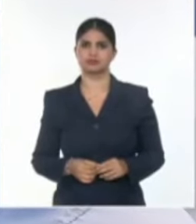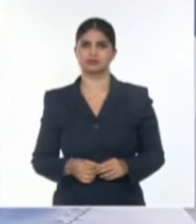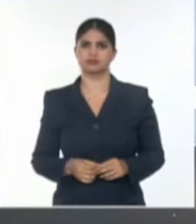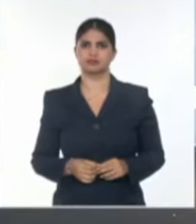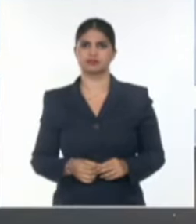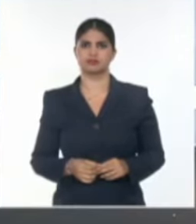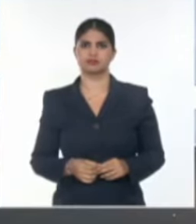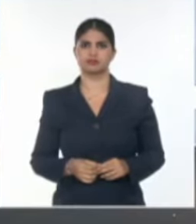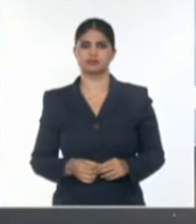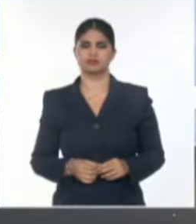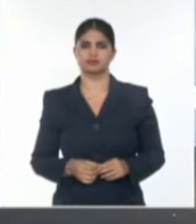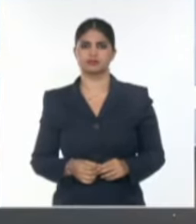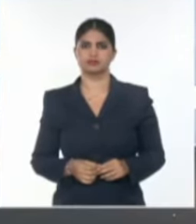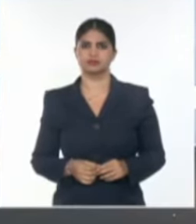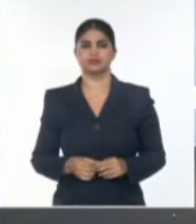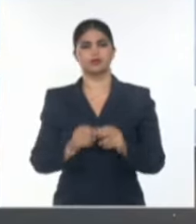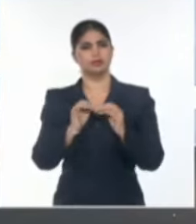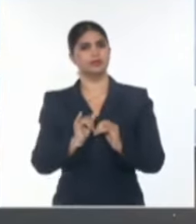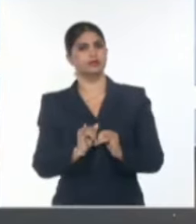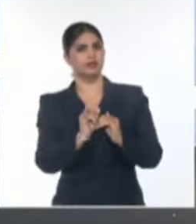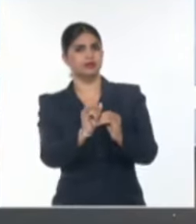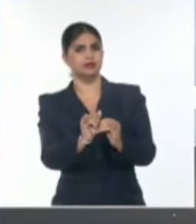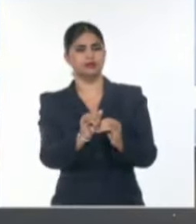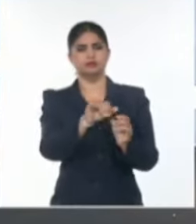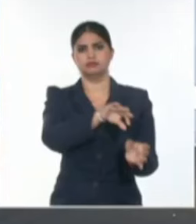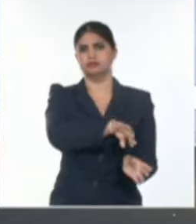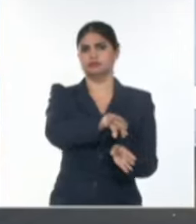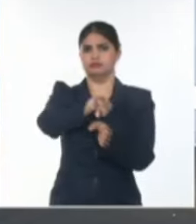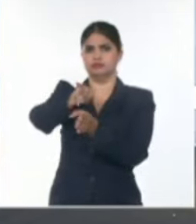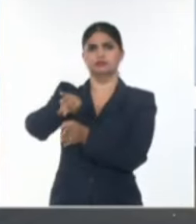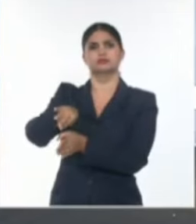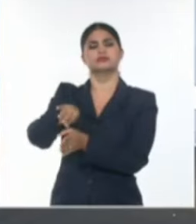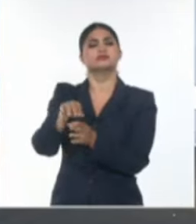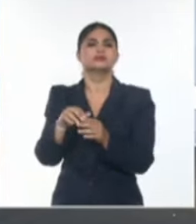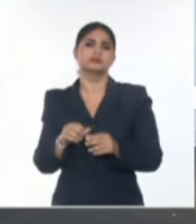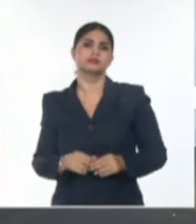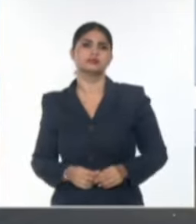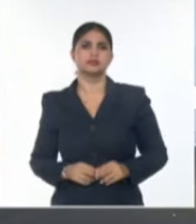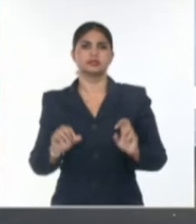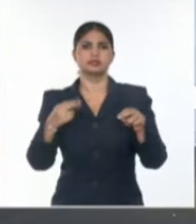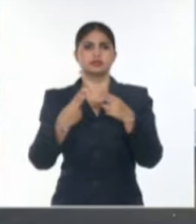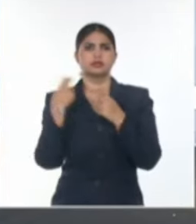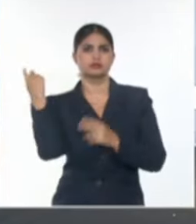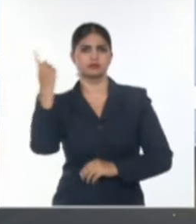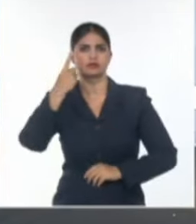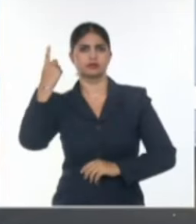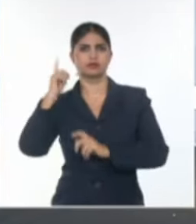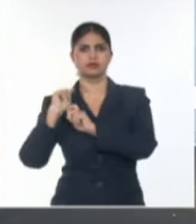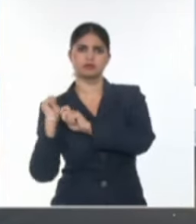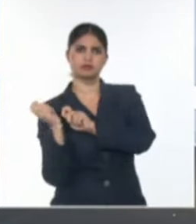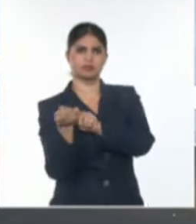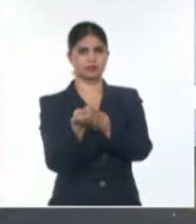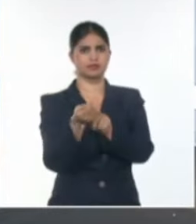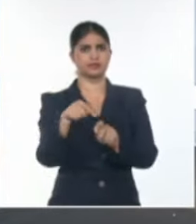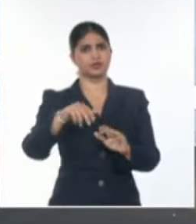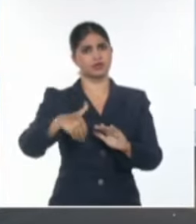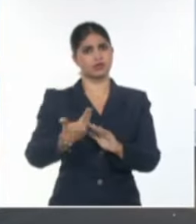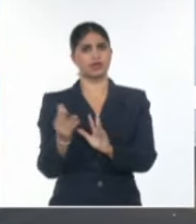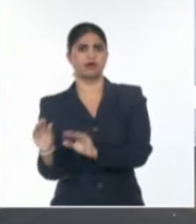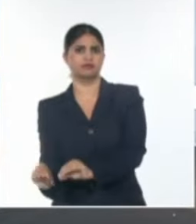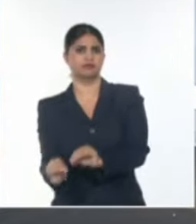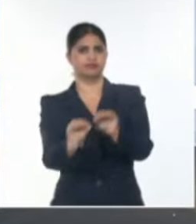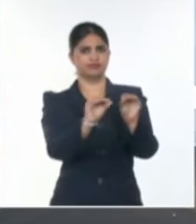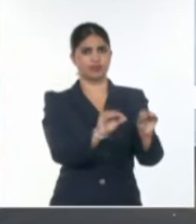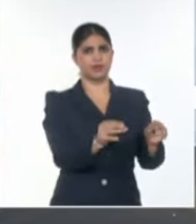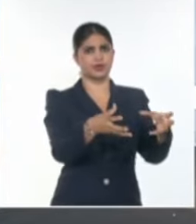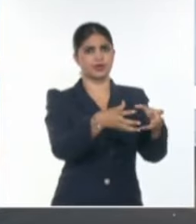trabajado. Cambiamos de tema y nos acercamos a la Serie Nacional de Béisbol. Hoy es día de traslado para los